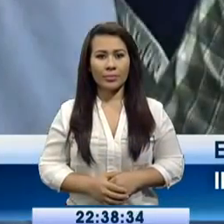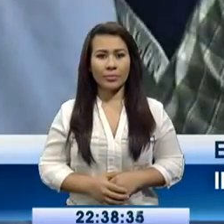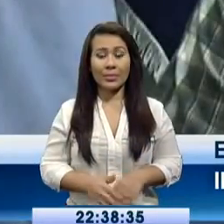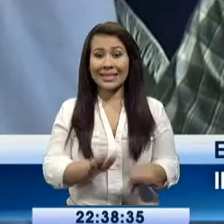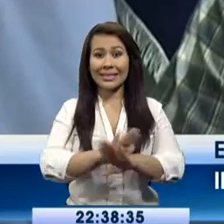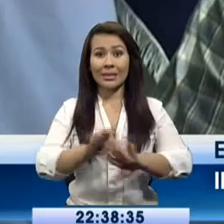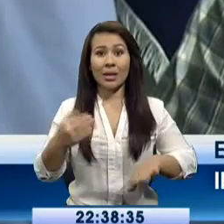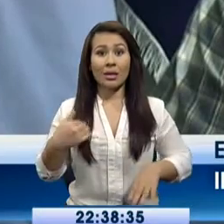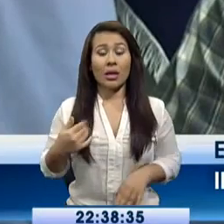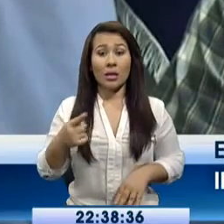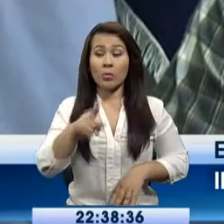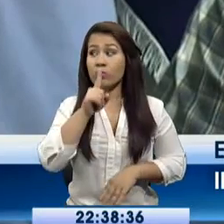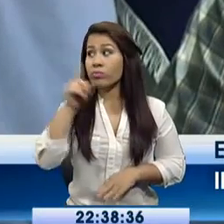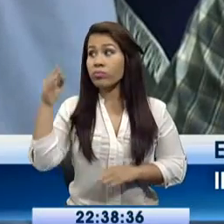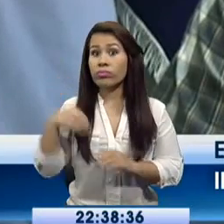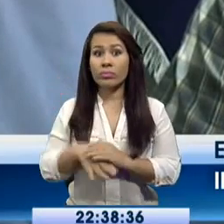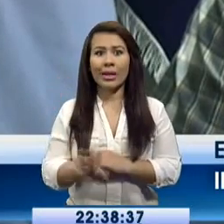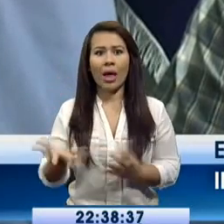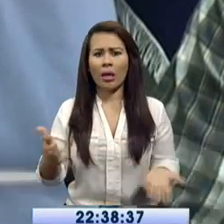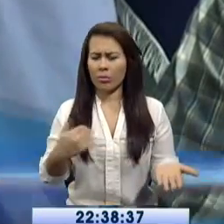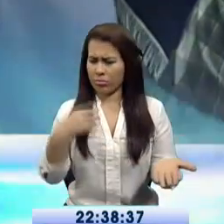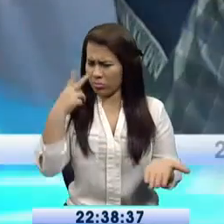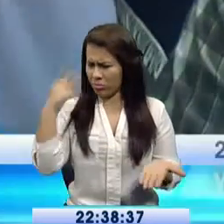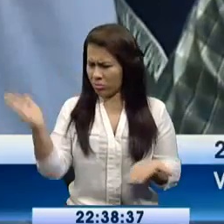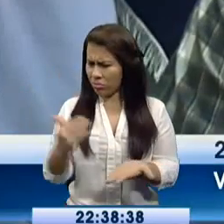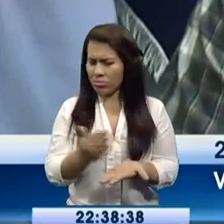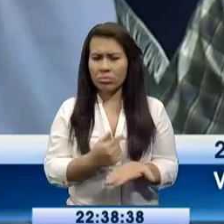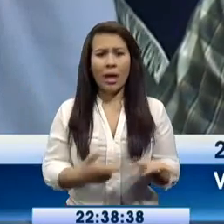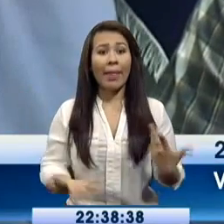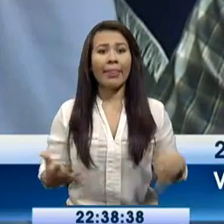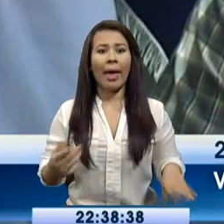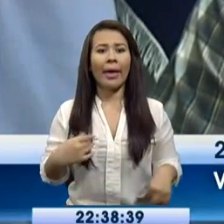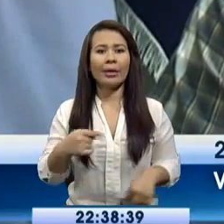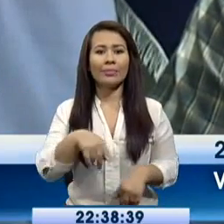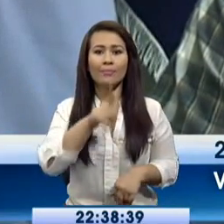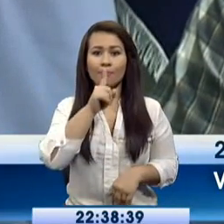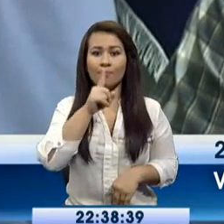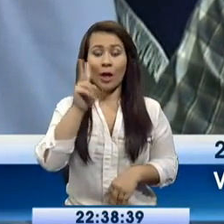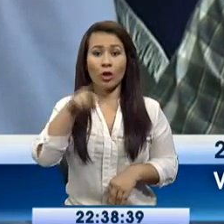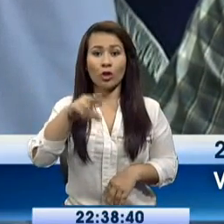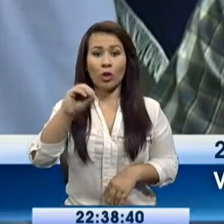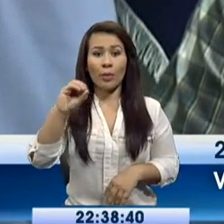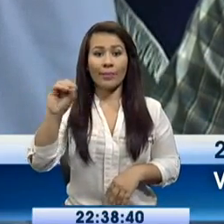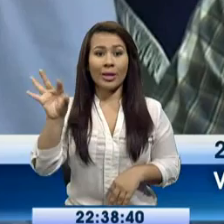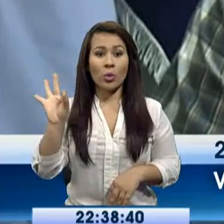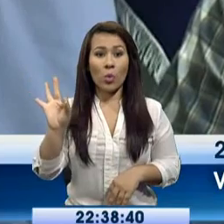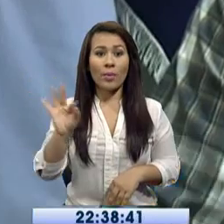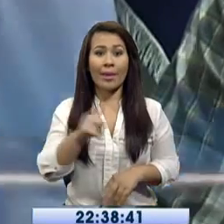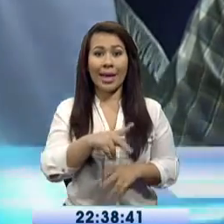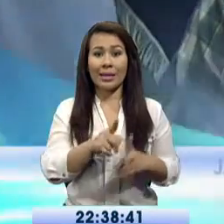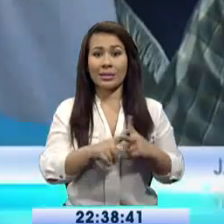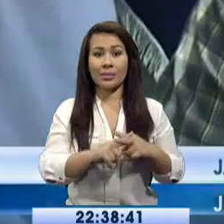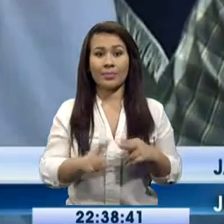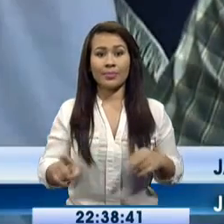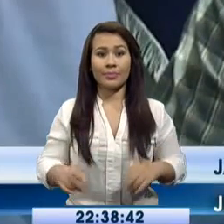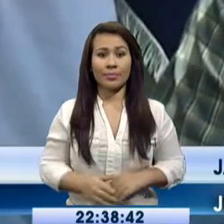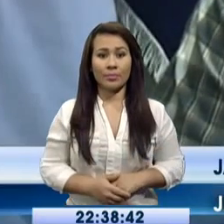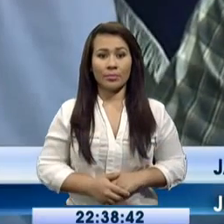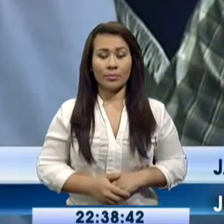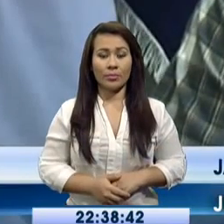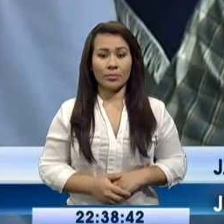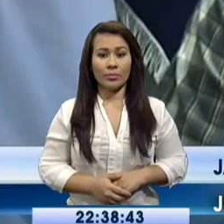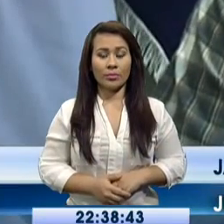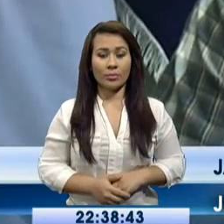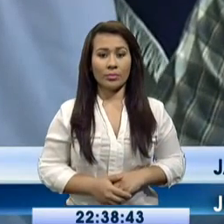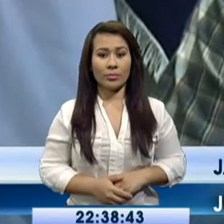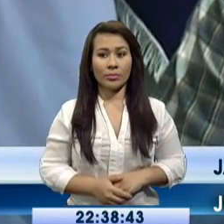Tiene un ingreso al país por una situación legal. Al contrario, él en el 2009 sale del país, sale de Ecuador sin tener un registro